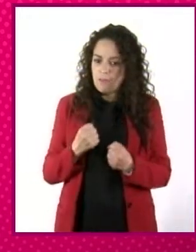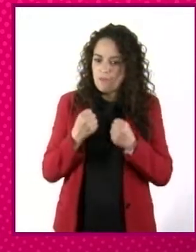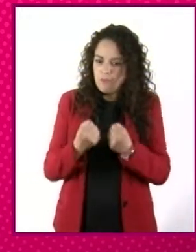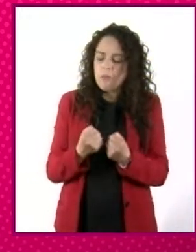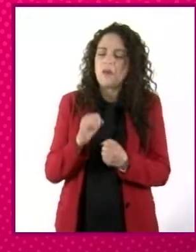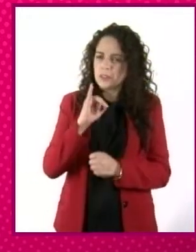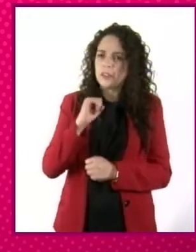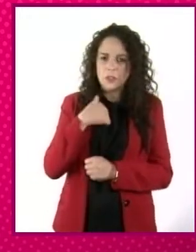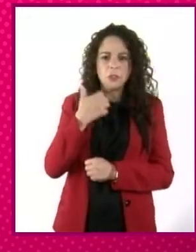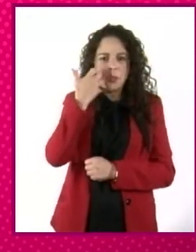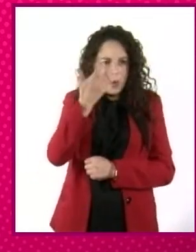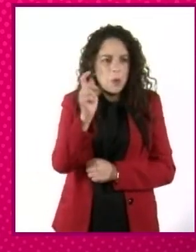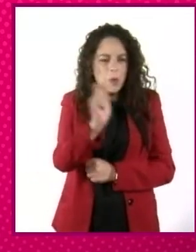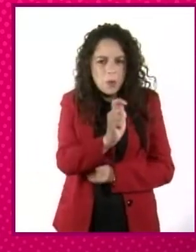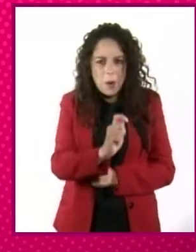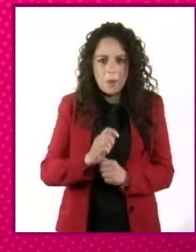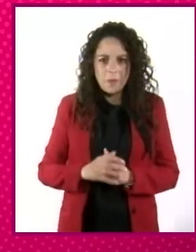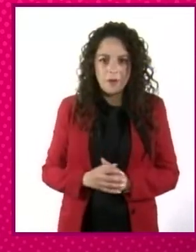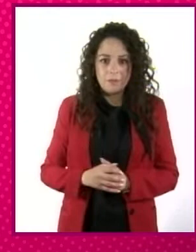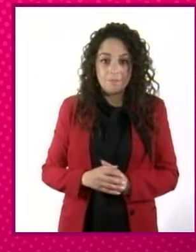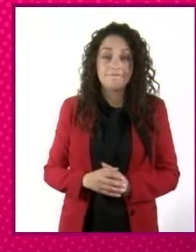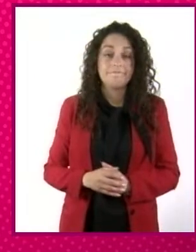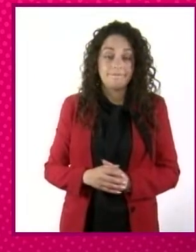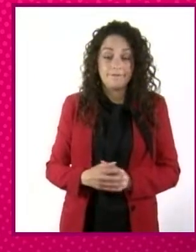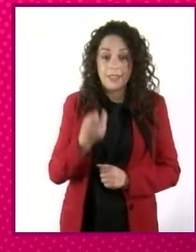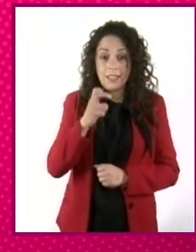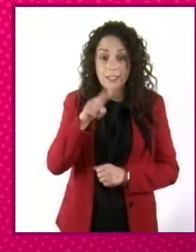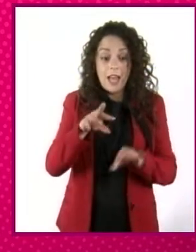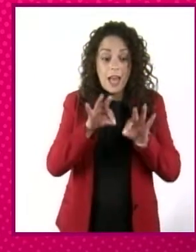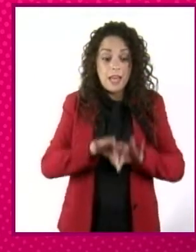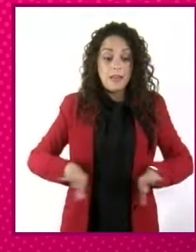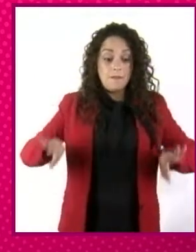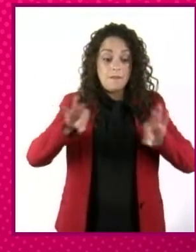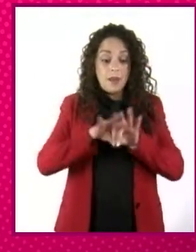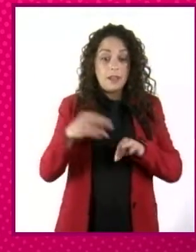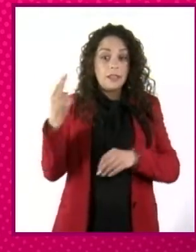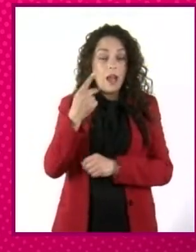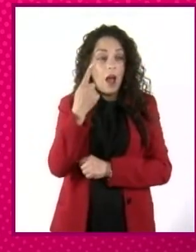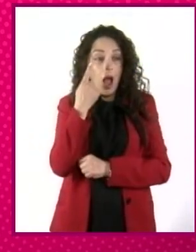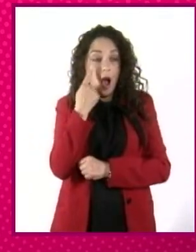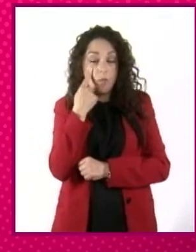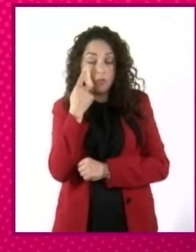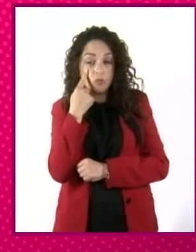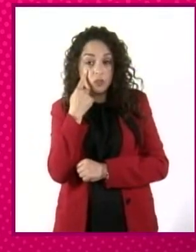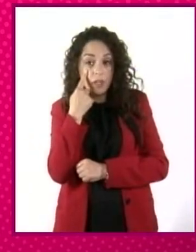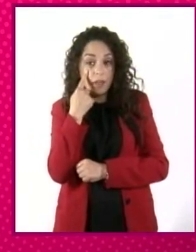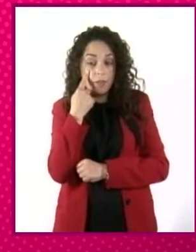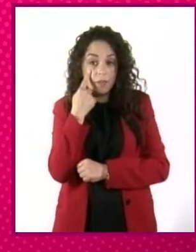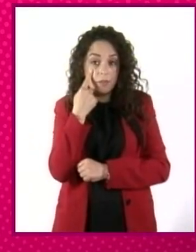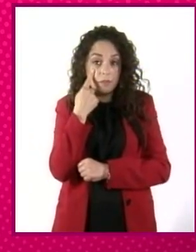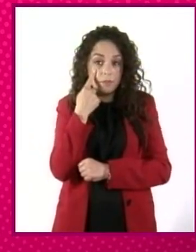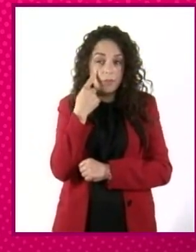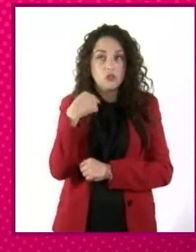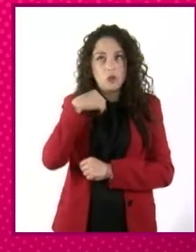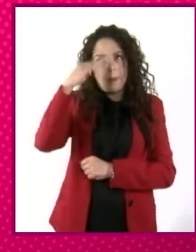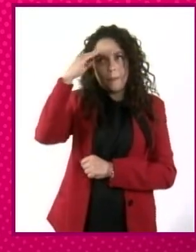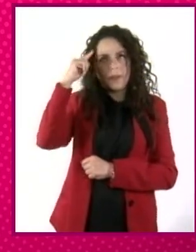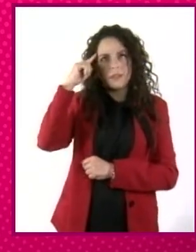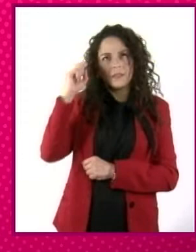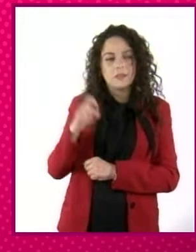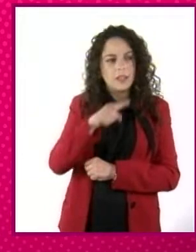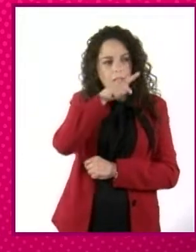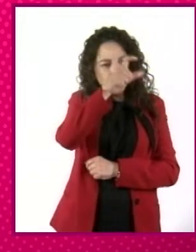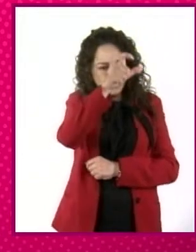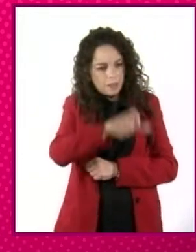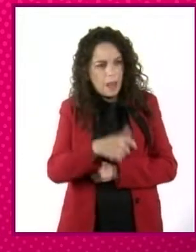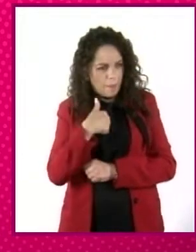pareja? Entonces eso puede ser como algo que es importante, como tener ojo y ser crítico sobre eso, como preguntarme en realidad qué me gusta de esta